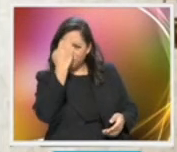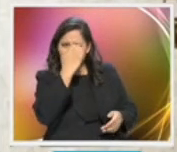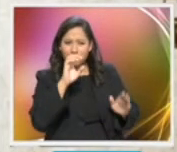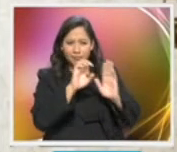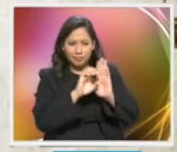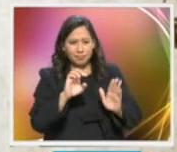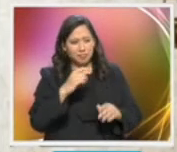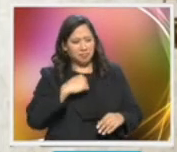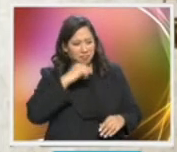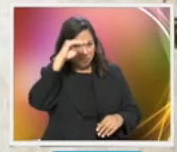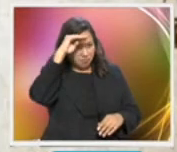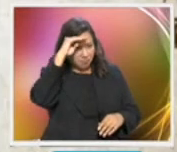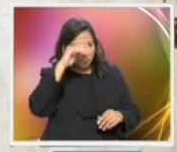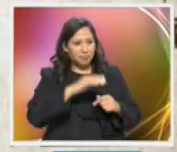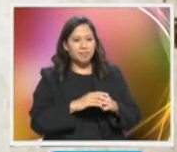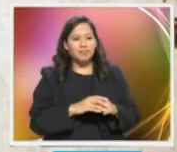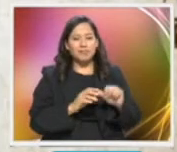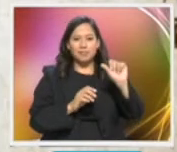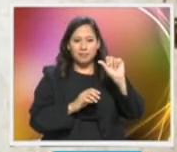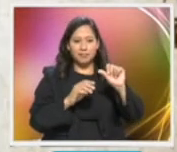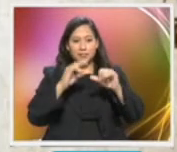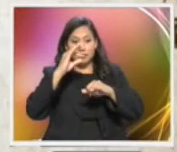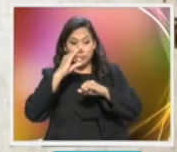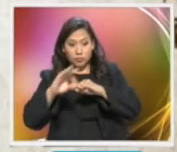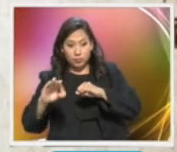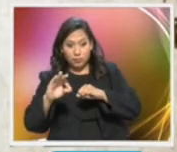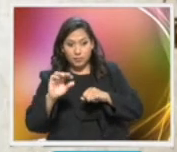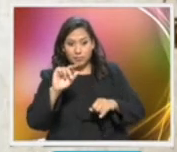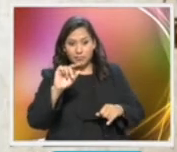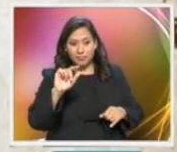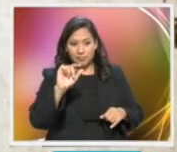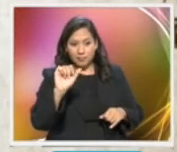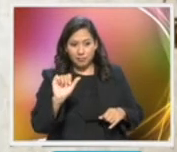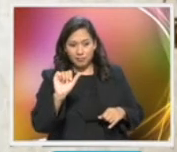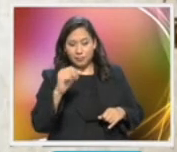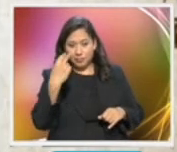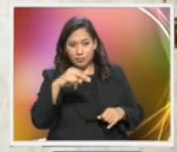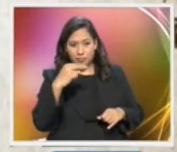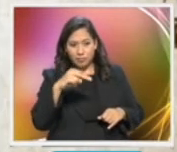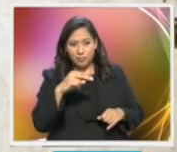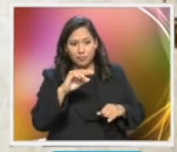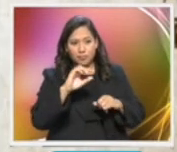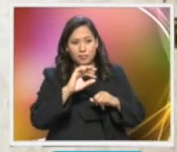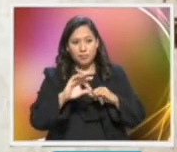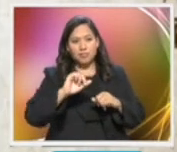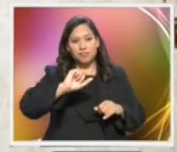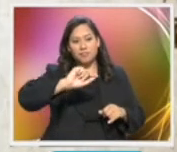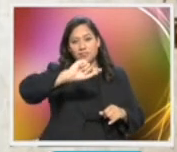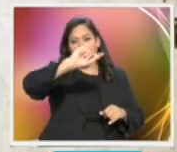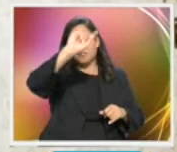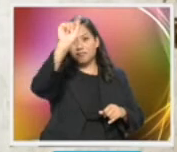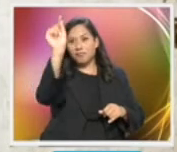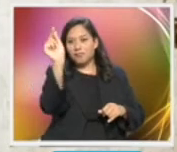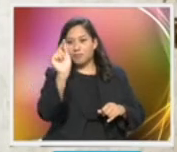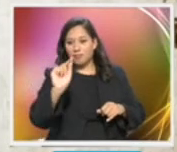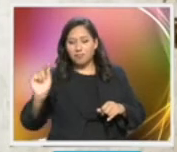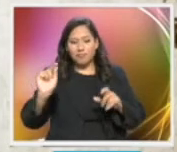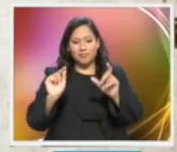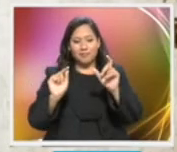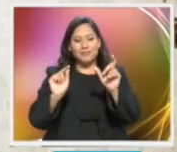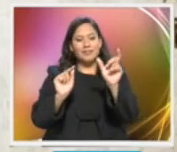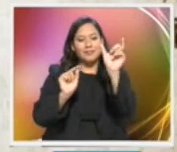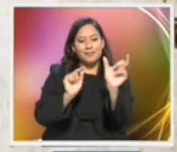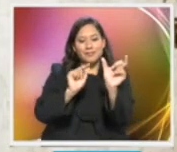mira, creo que la última vocal, ¿no? de su nombre, ¿no? Está ligada con la primera letra